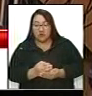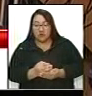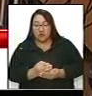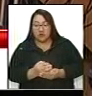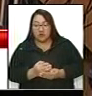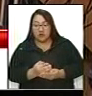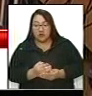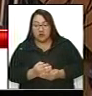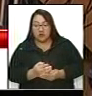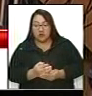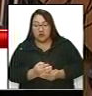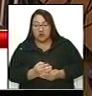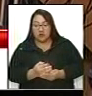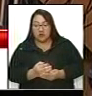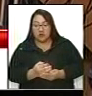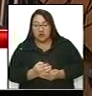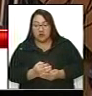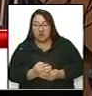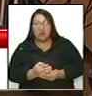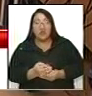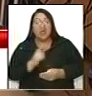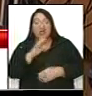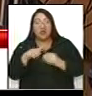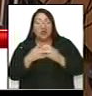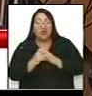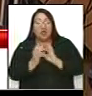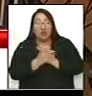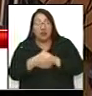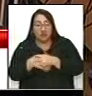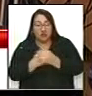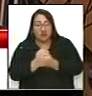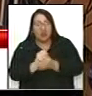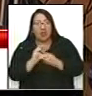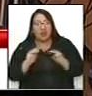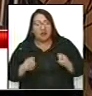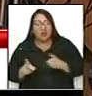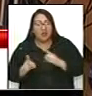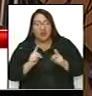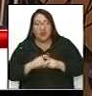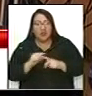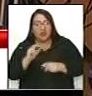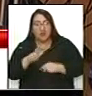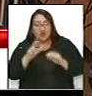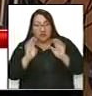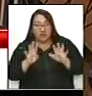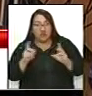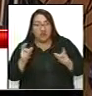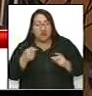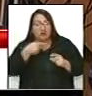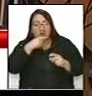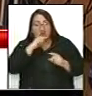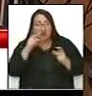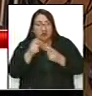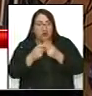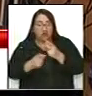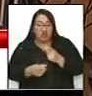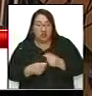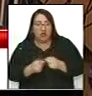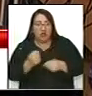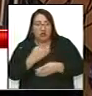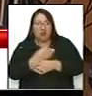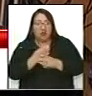sea de total provecho, no solamente para esta mesa directiva, sino para las 39 mujeres que